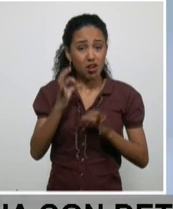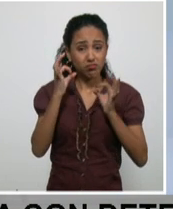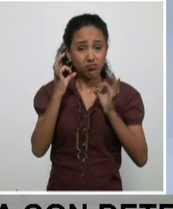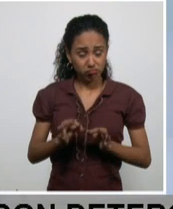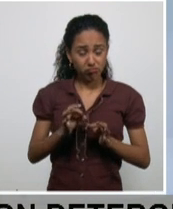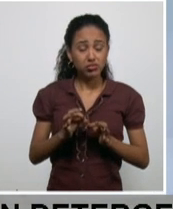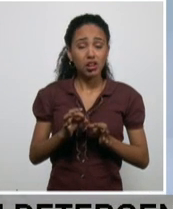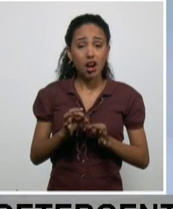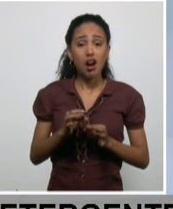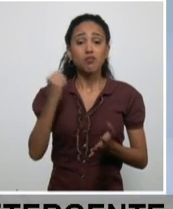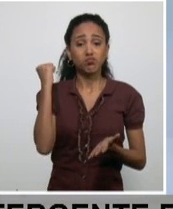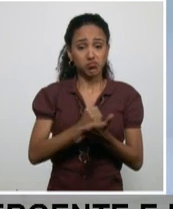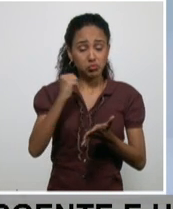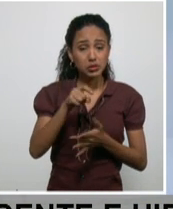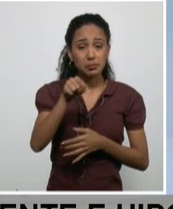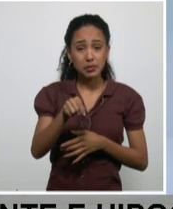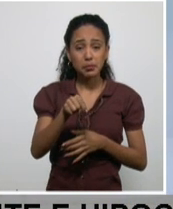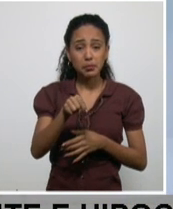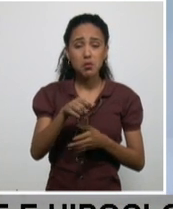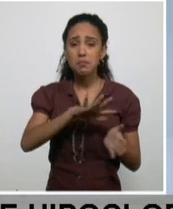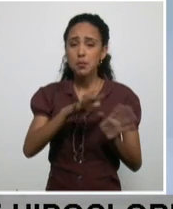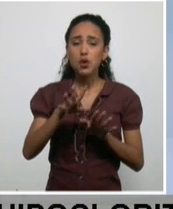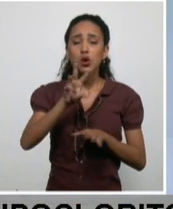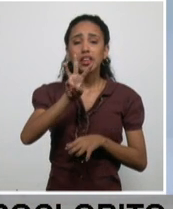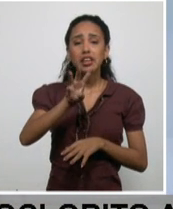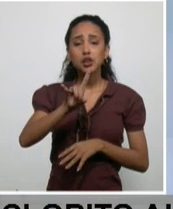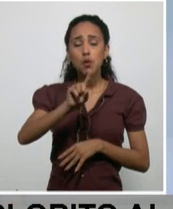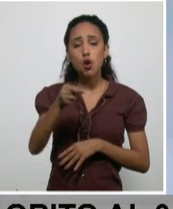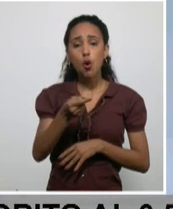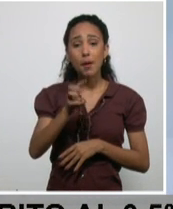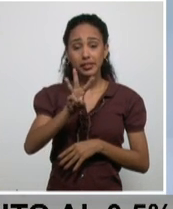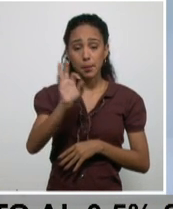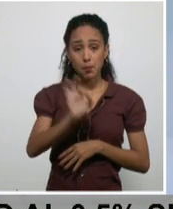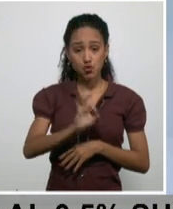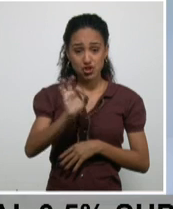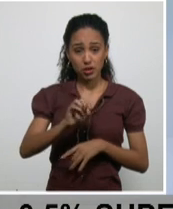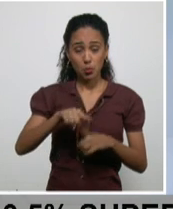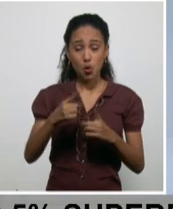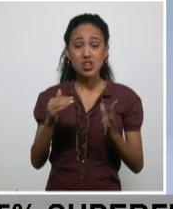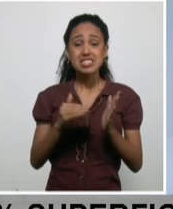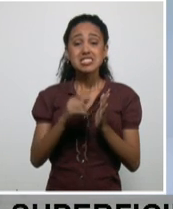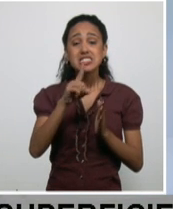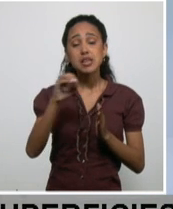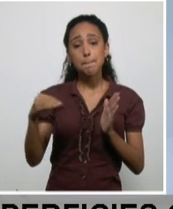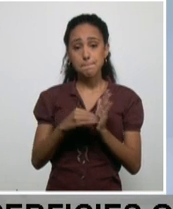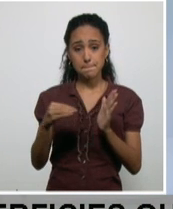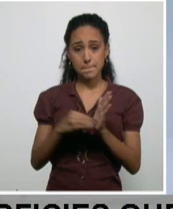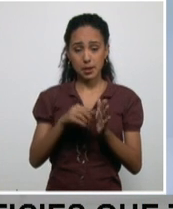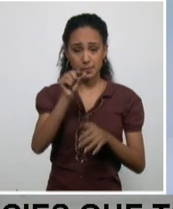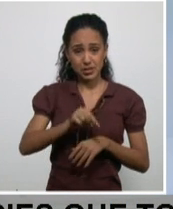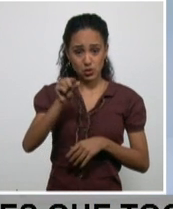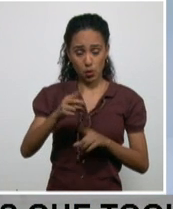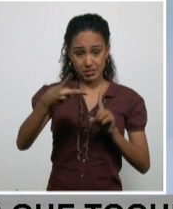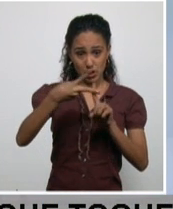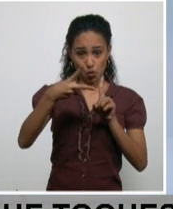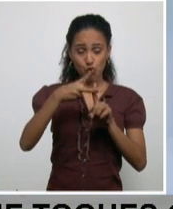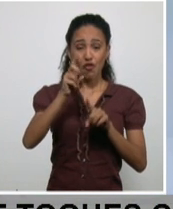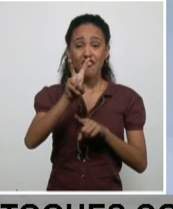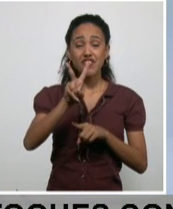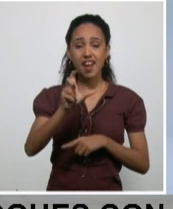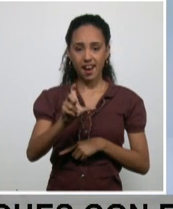ha tenido confirmado, pues una tasa de 39,3 por 100.000 habitantes. Le sigue Villa Clara con un